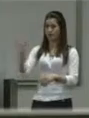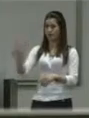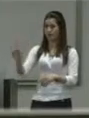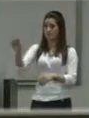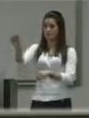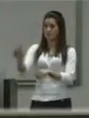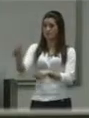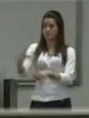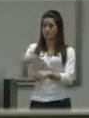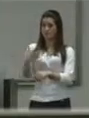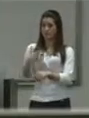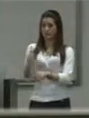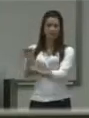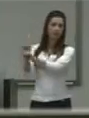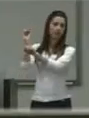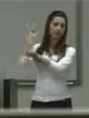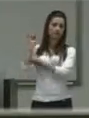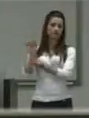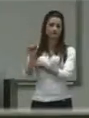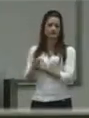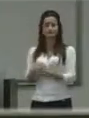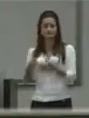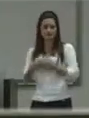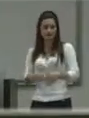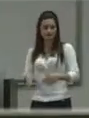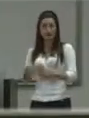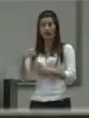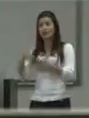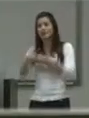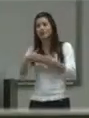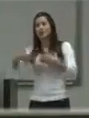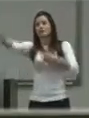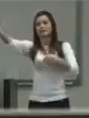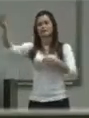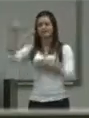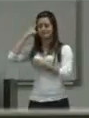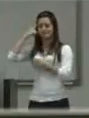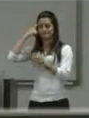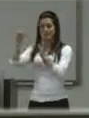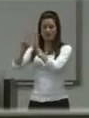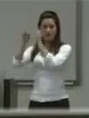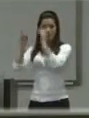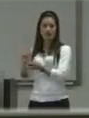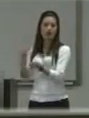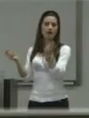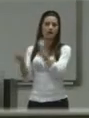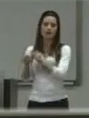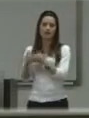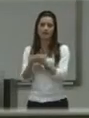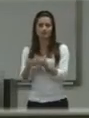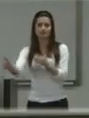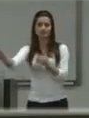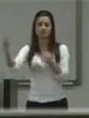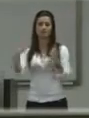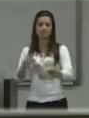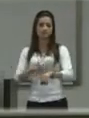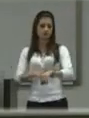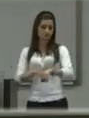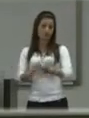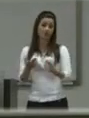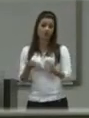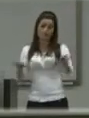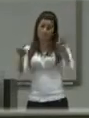no nos tome otros tantos siglos cambiarlo entonces lo que es importante es entender que cada caso